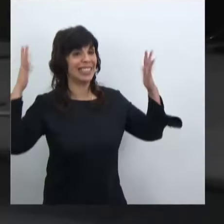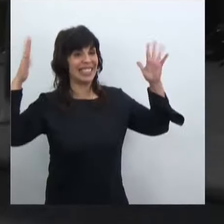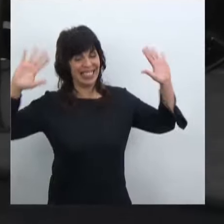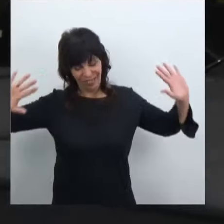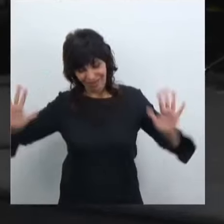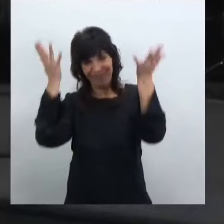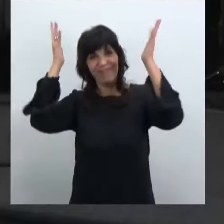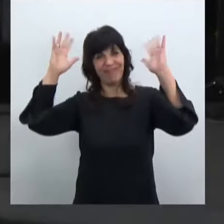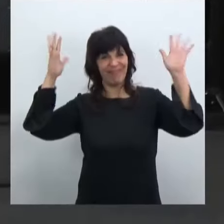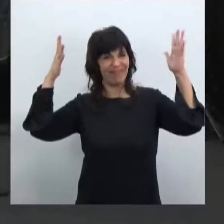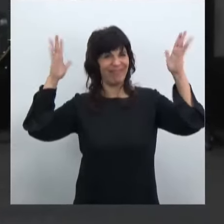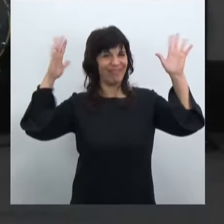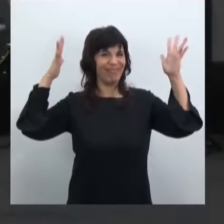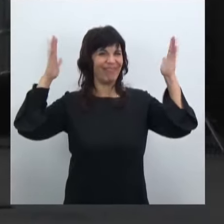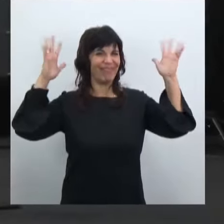¡Aleluya!